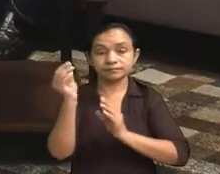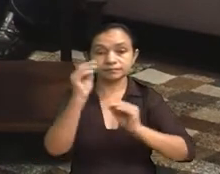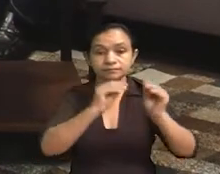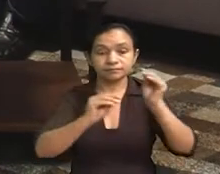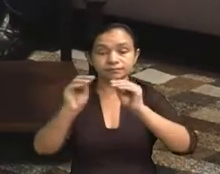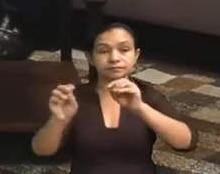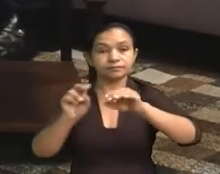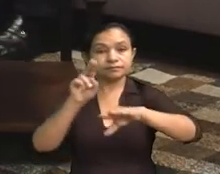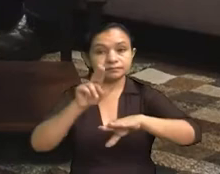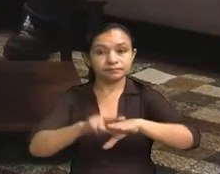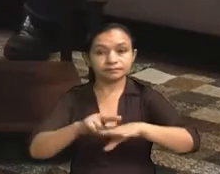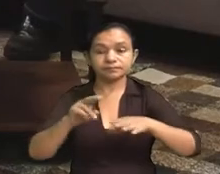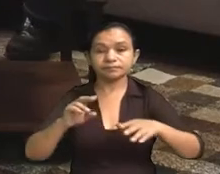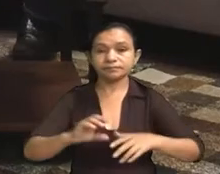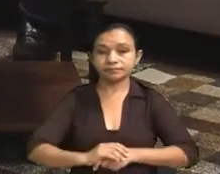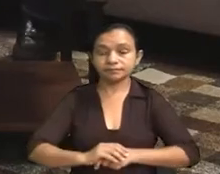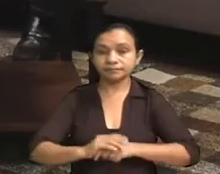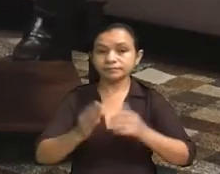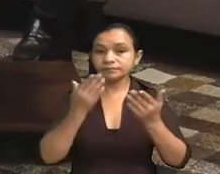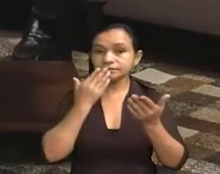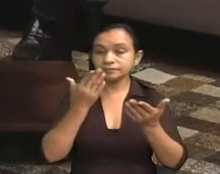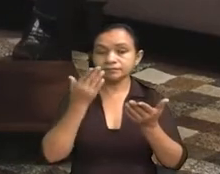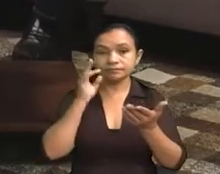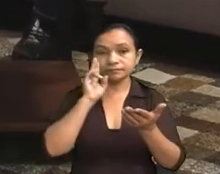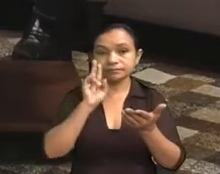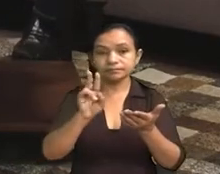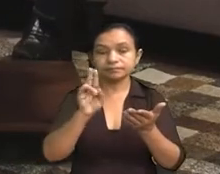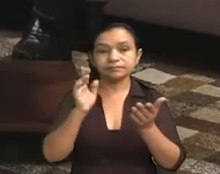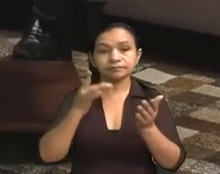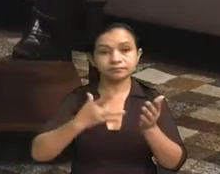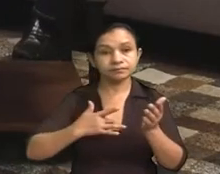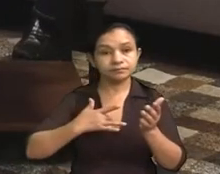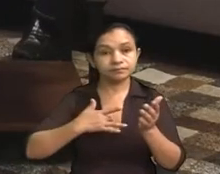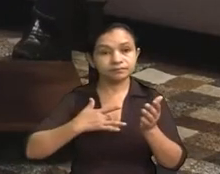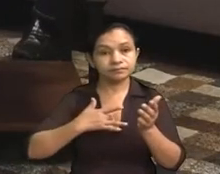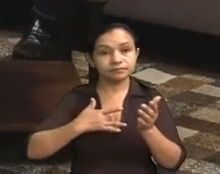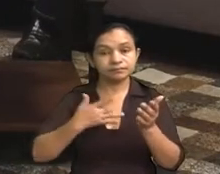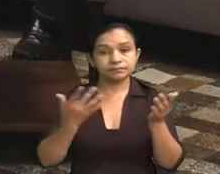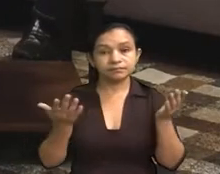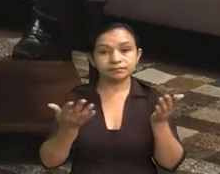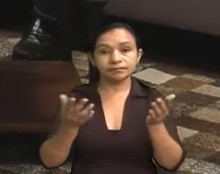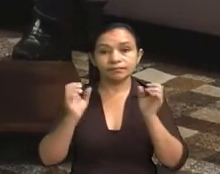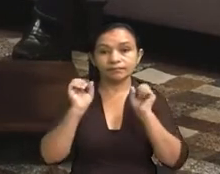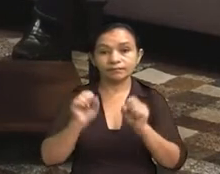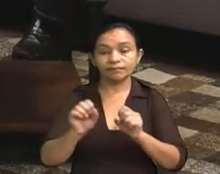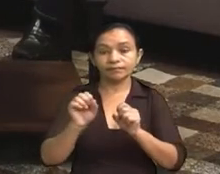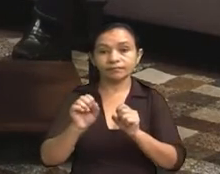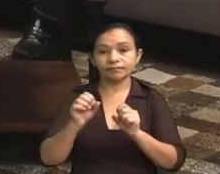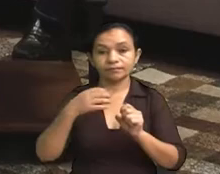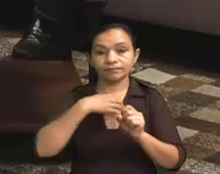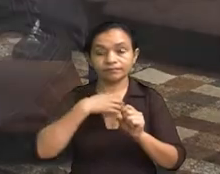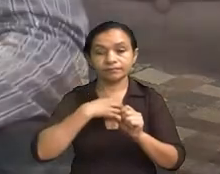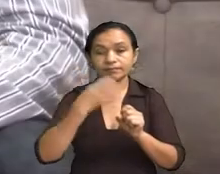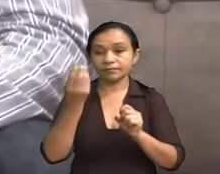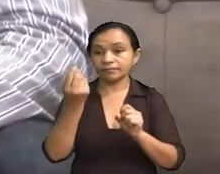nacional. Bueno, mira, necesariamente para poner en contexto nuestra